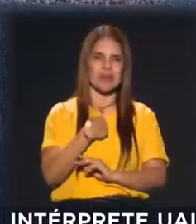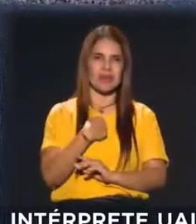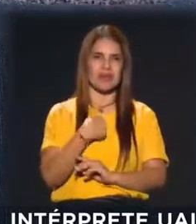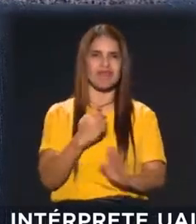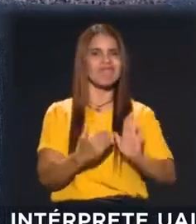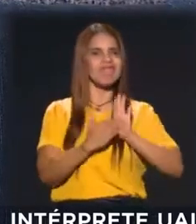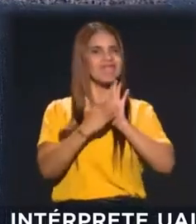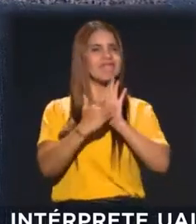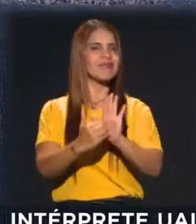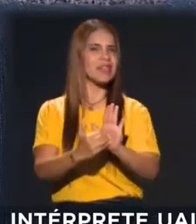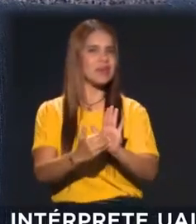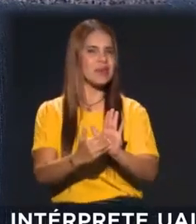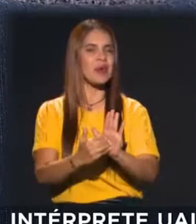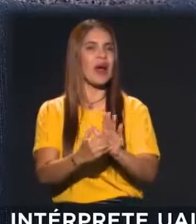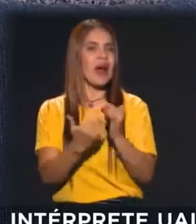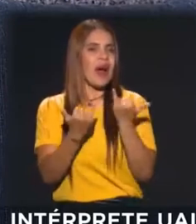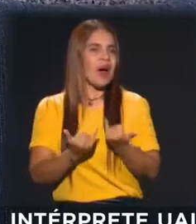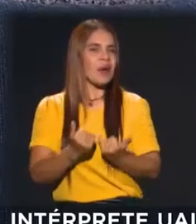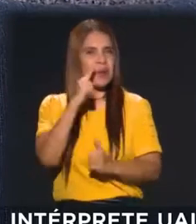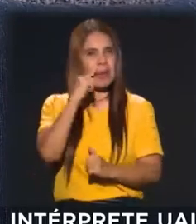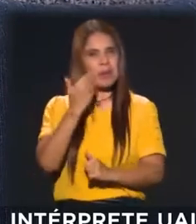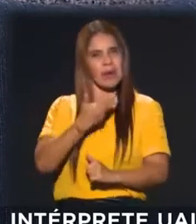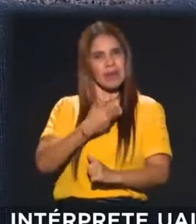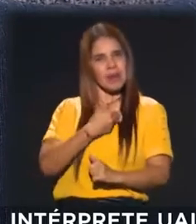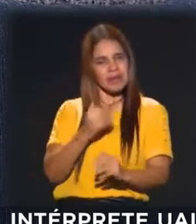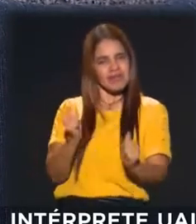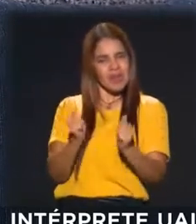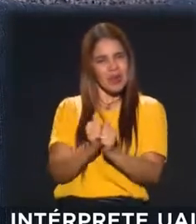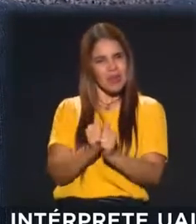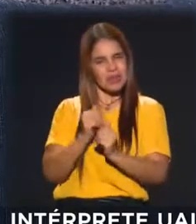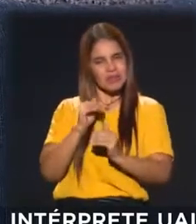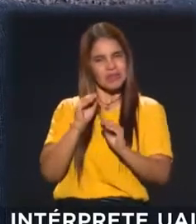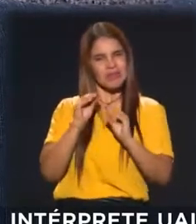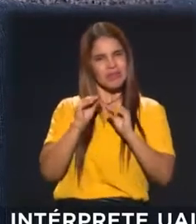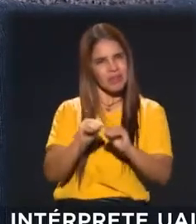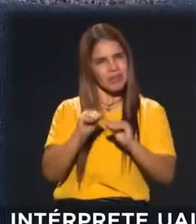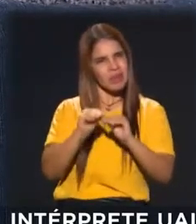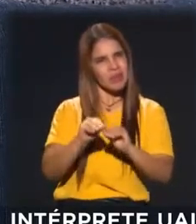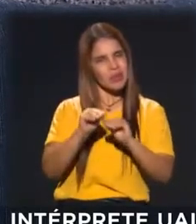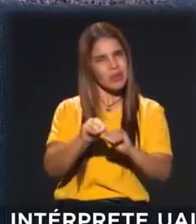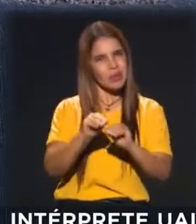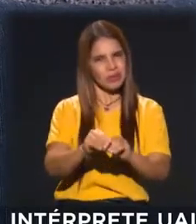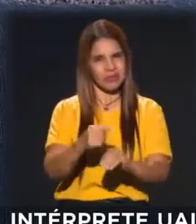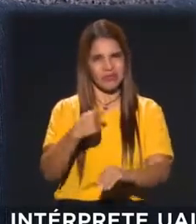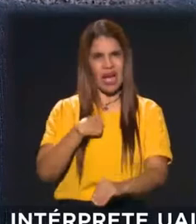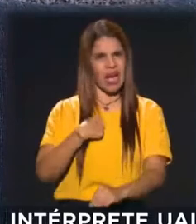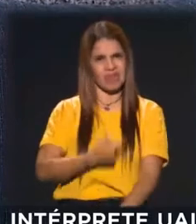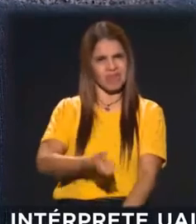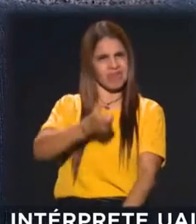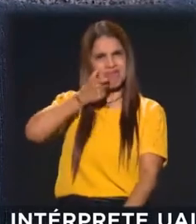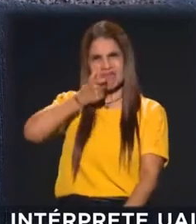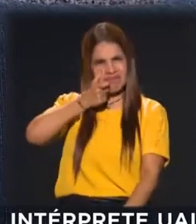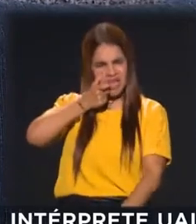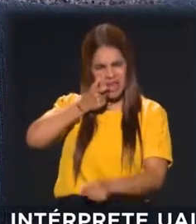la educación porque ahí están con ellos todo el tiempo. Y no se trata solamente de vigilar si están haciendo o no están